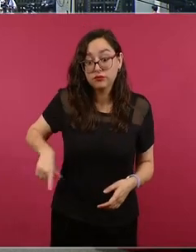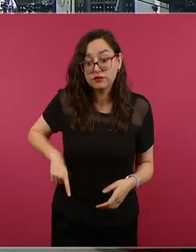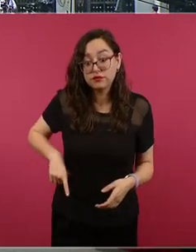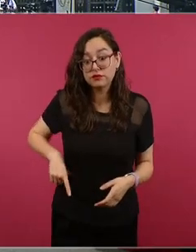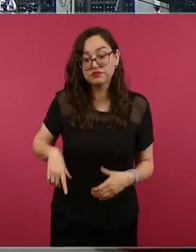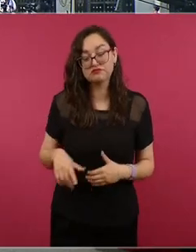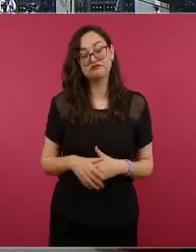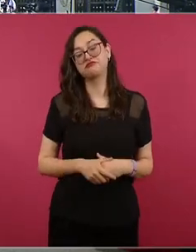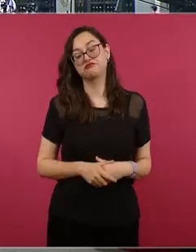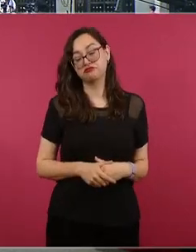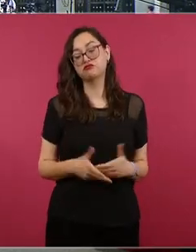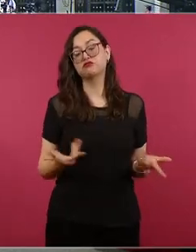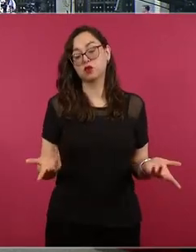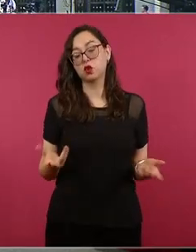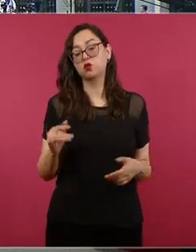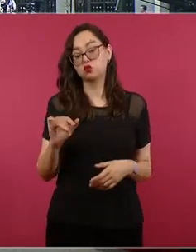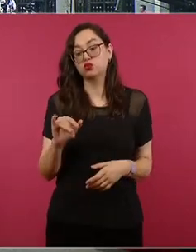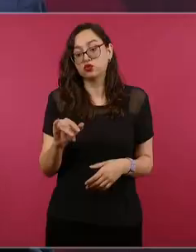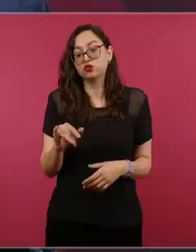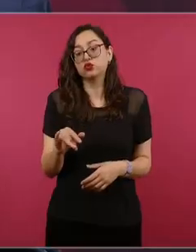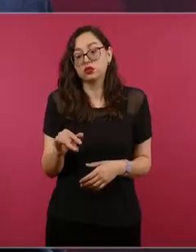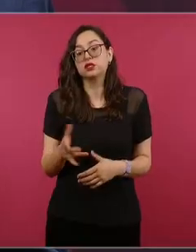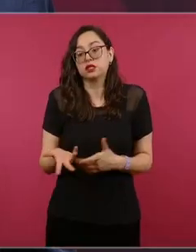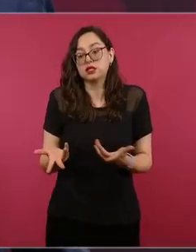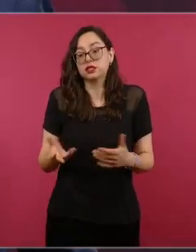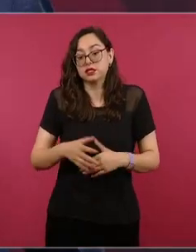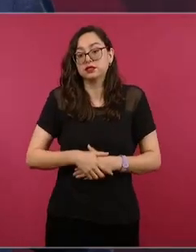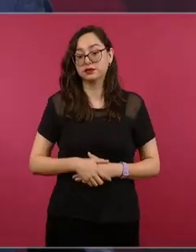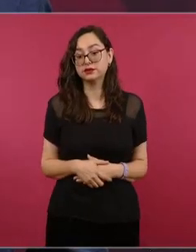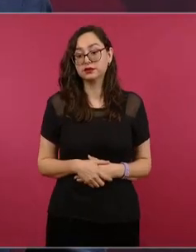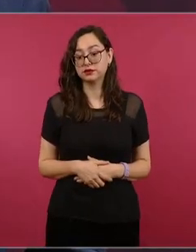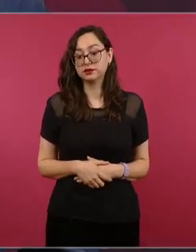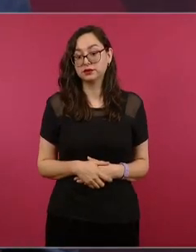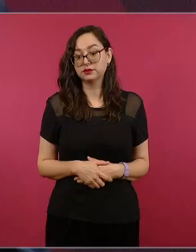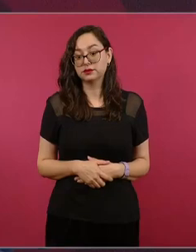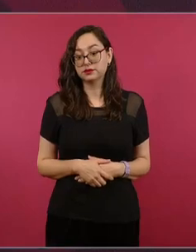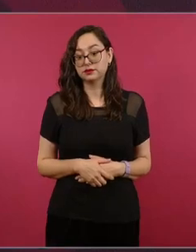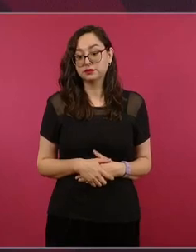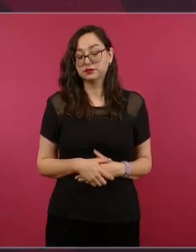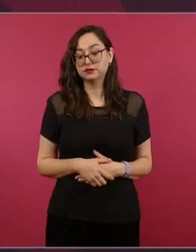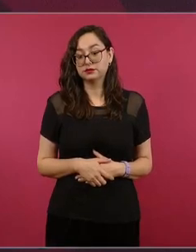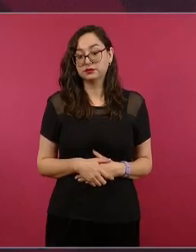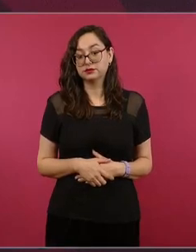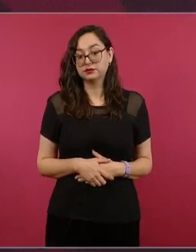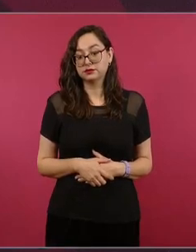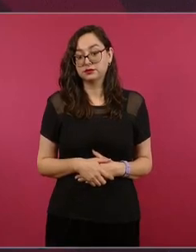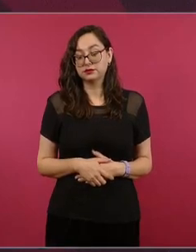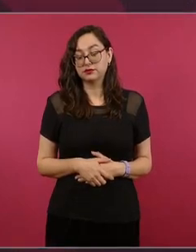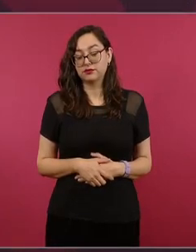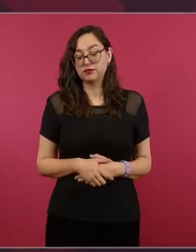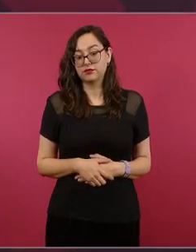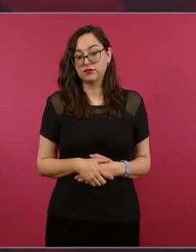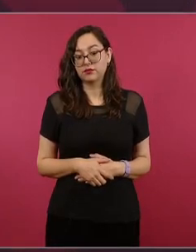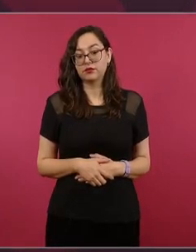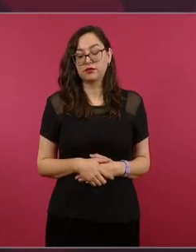¿Cómo te explicas, a ver, que salga el libro de Nabel Hernández